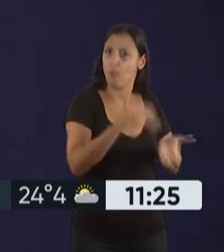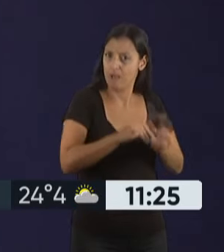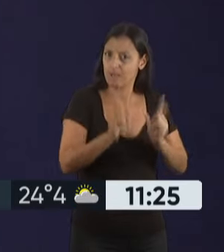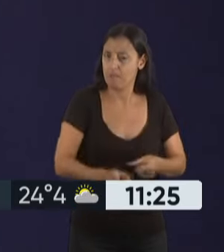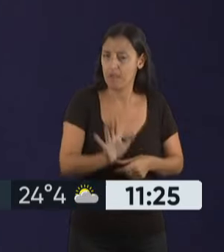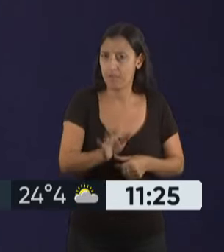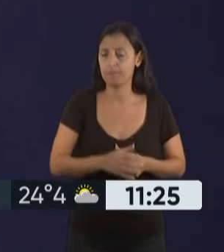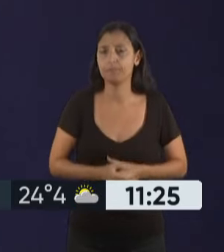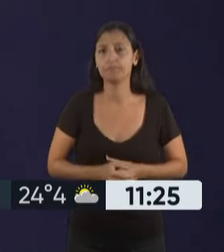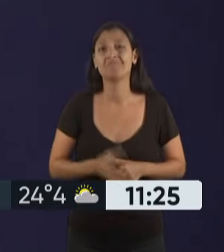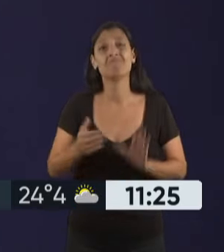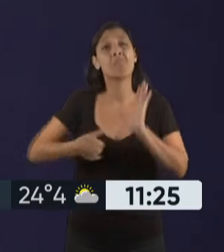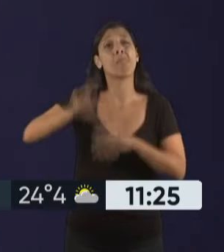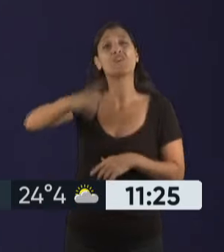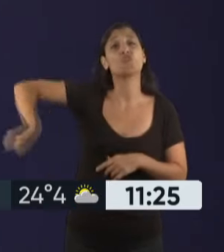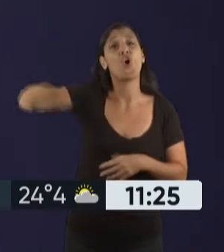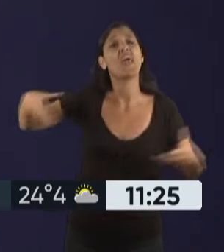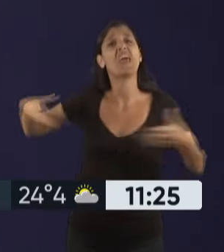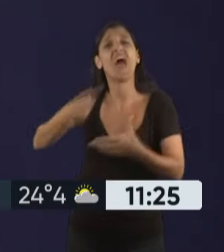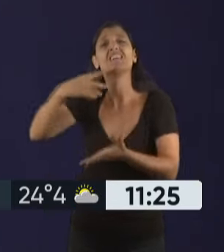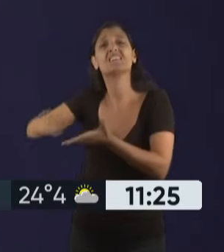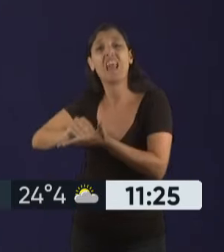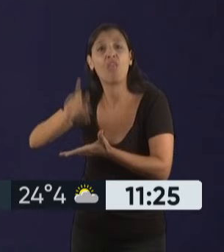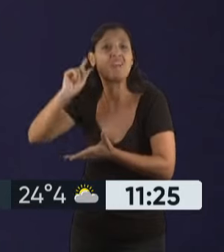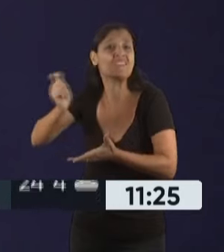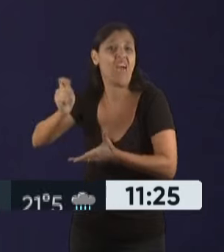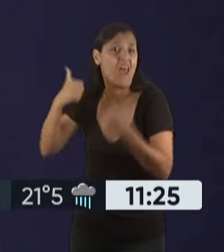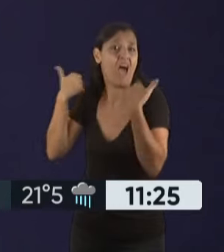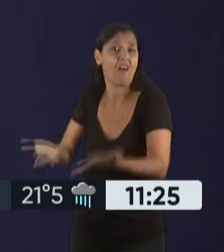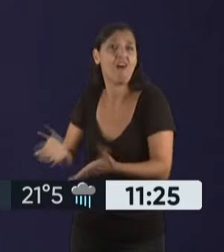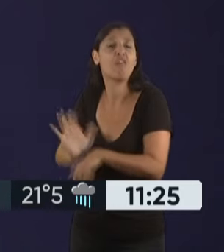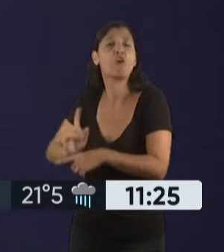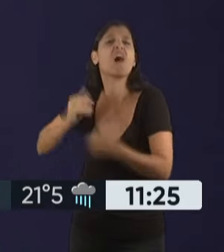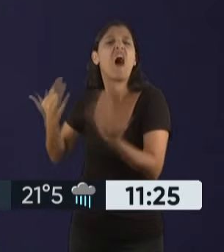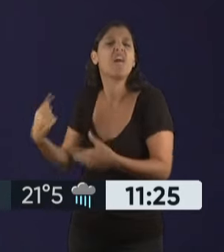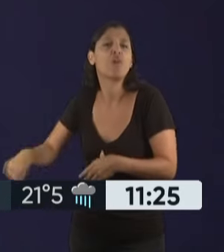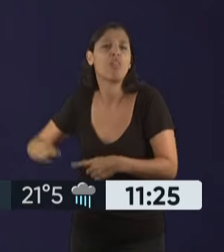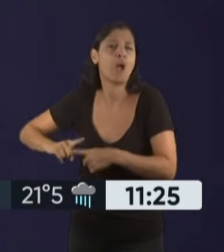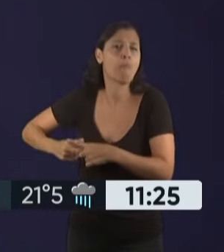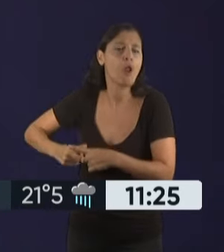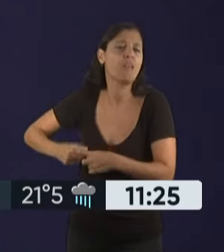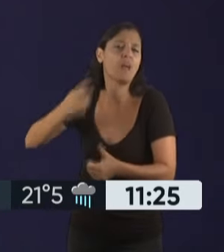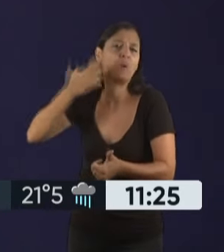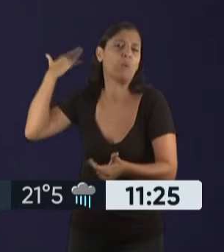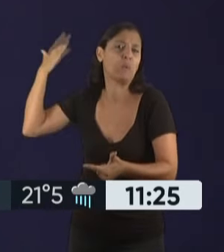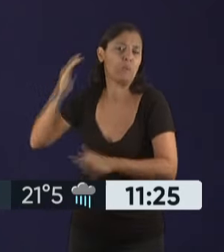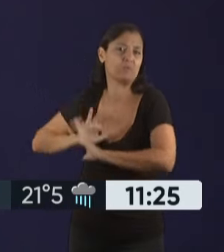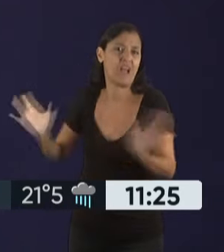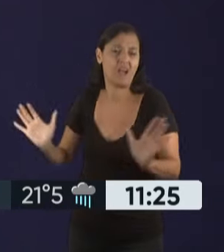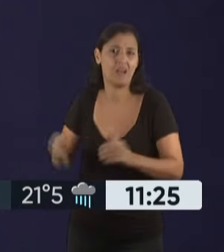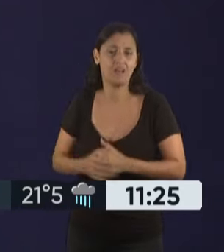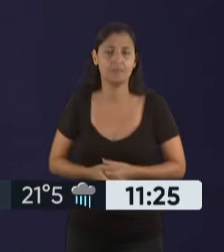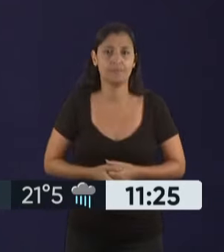eso la mayoría la tiene una política lo notaron ayer una política rancia